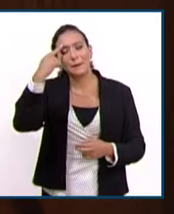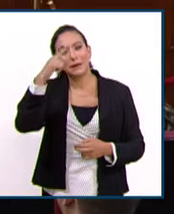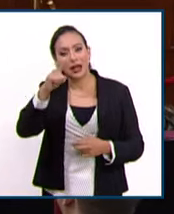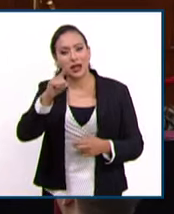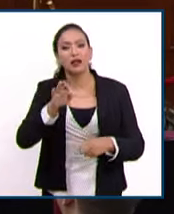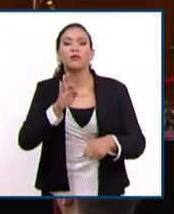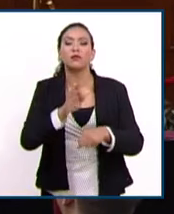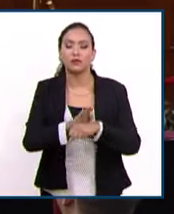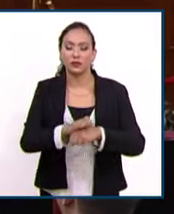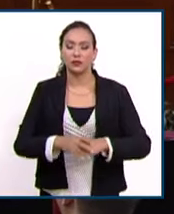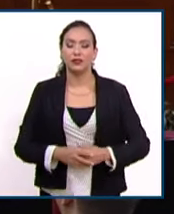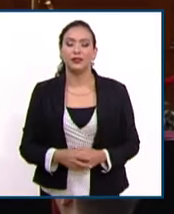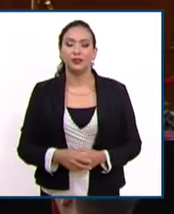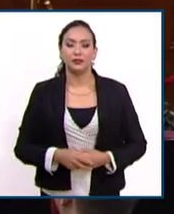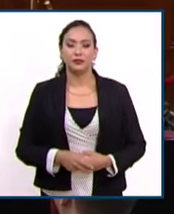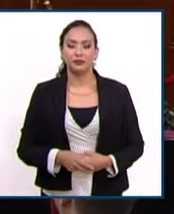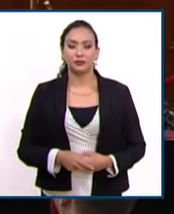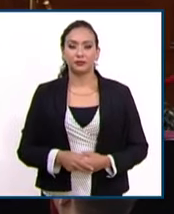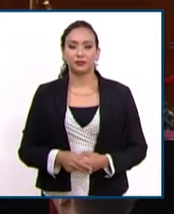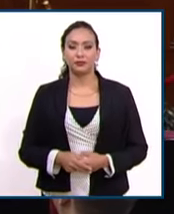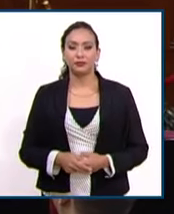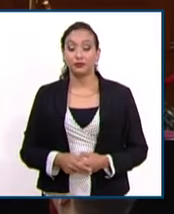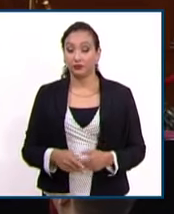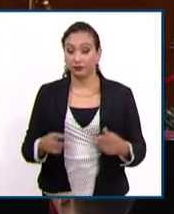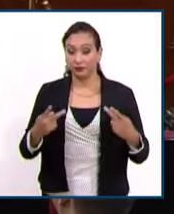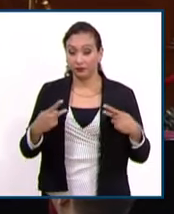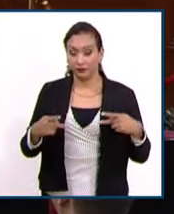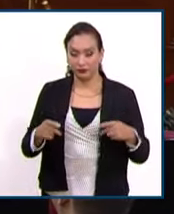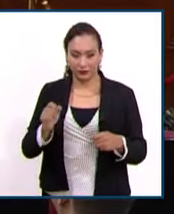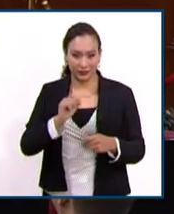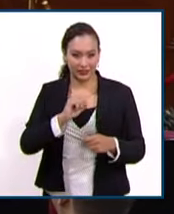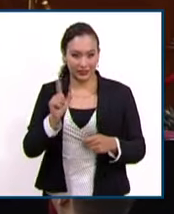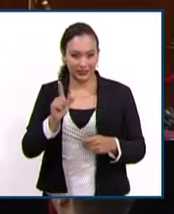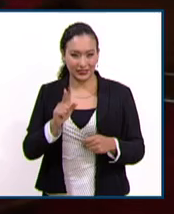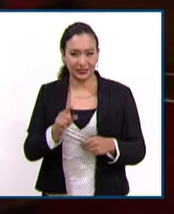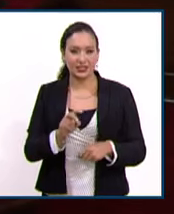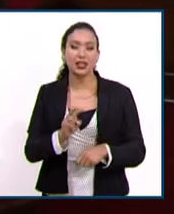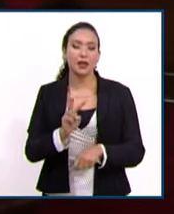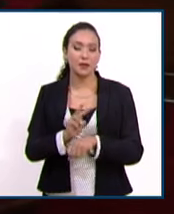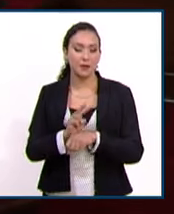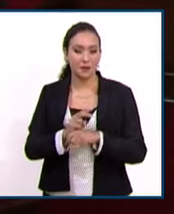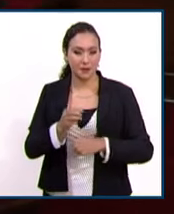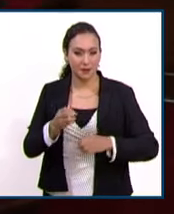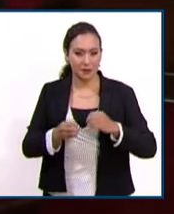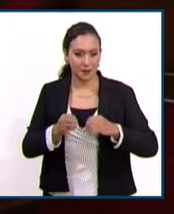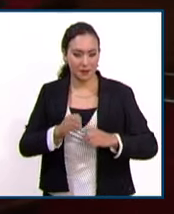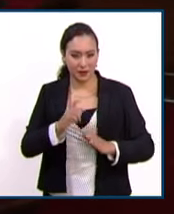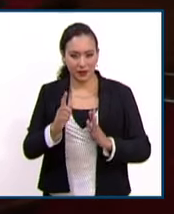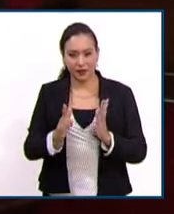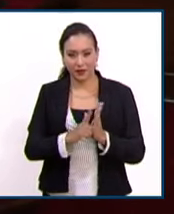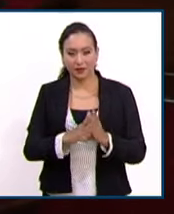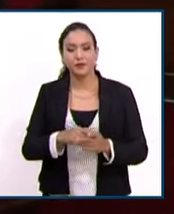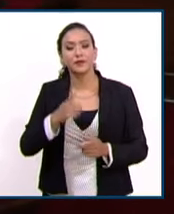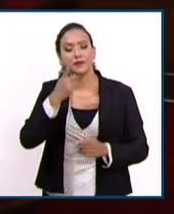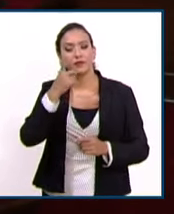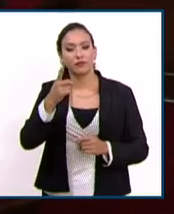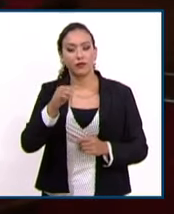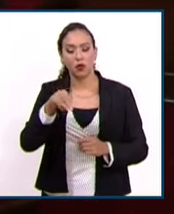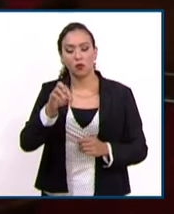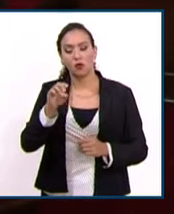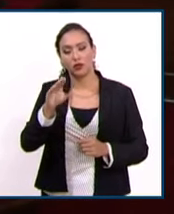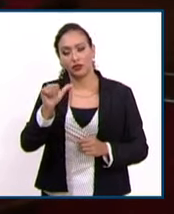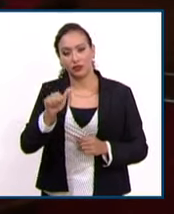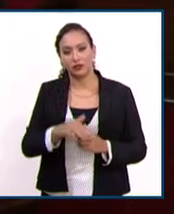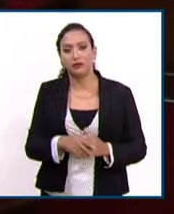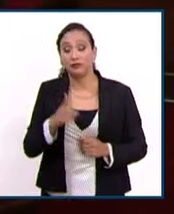fácticos. La consejera de la Judicatura Federal, Lilia Mónica López Benítez, destacó de igual forma el largo proceso de evaluación